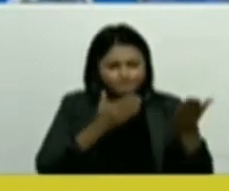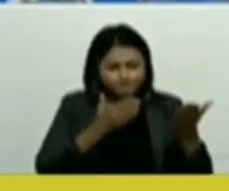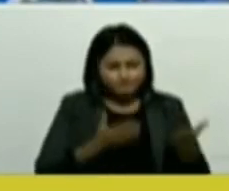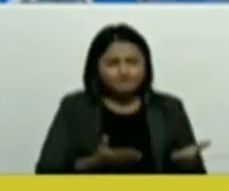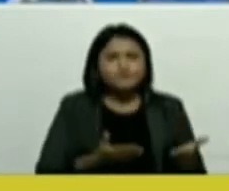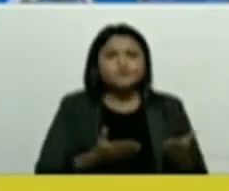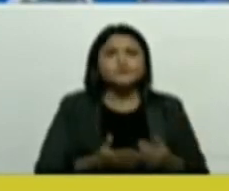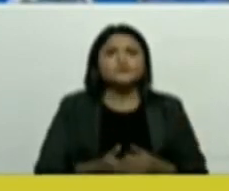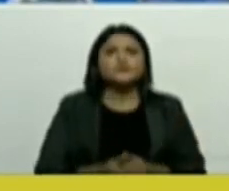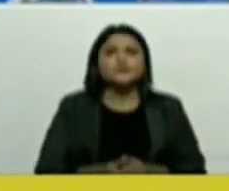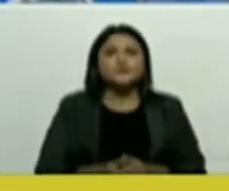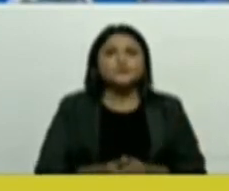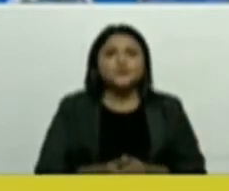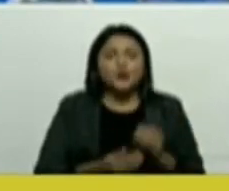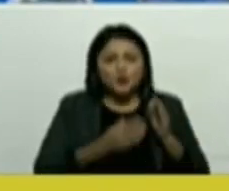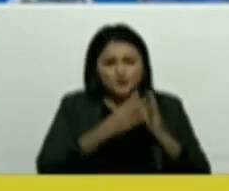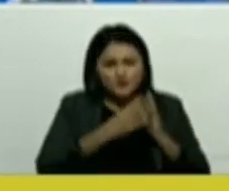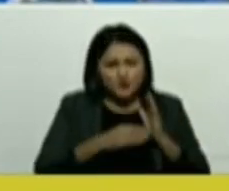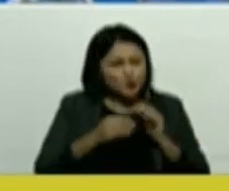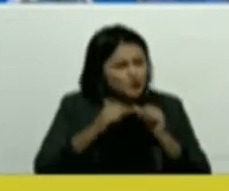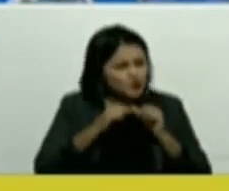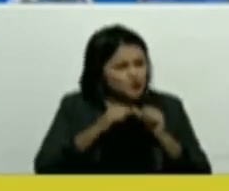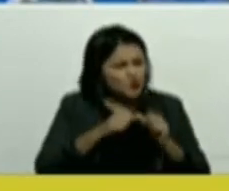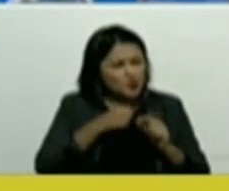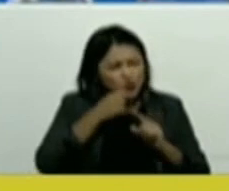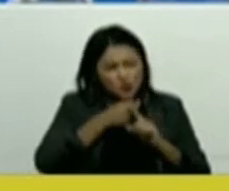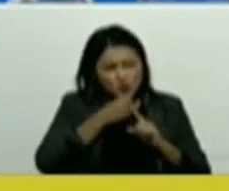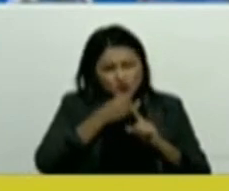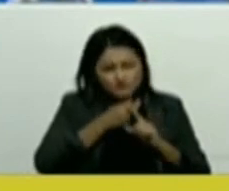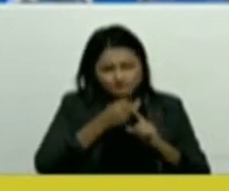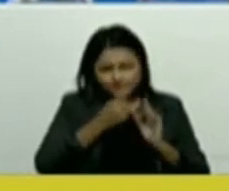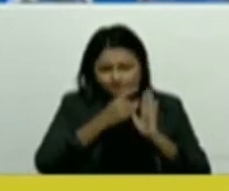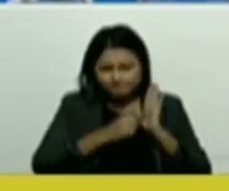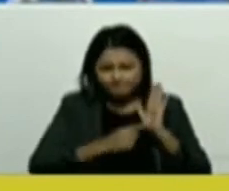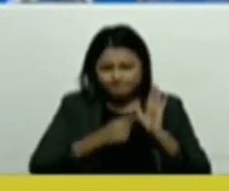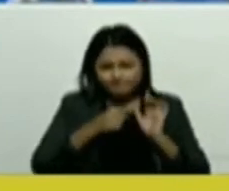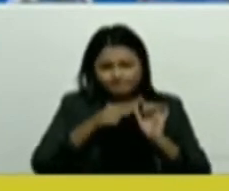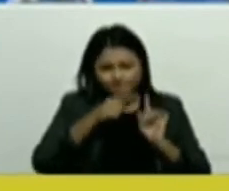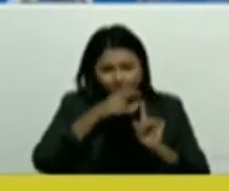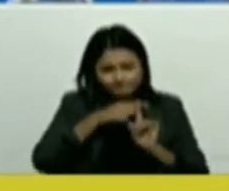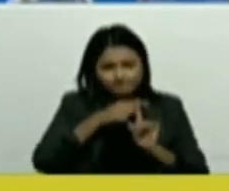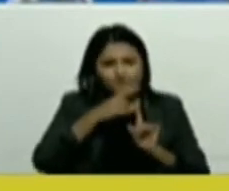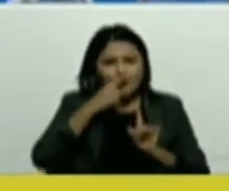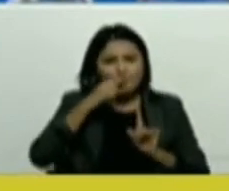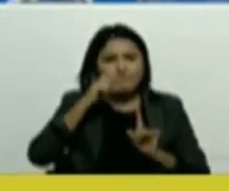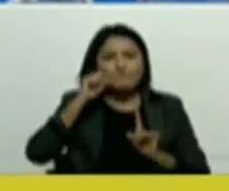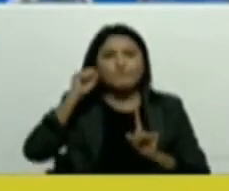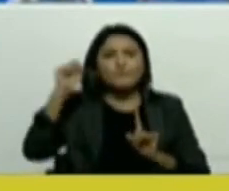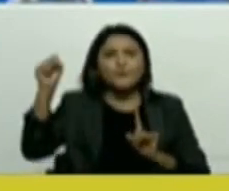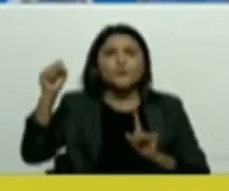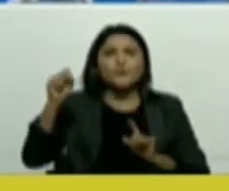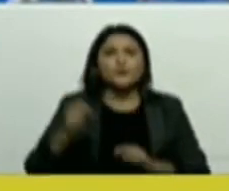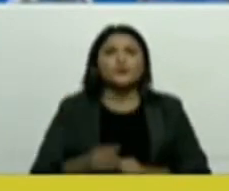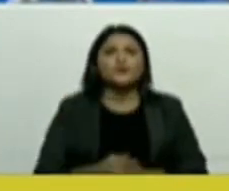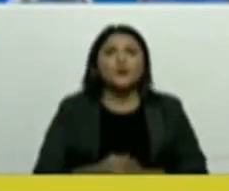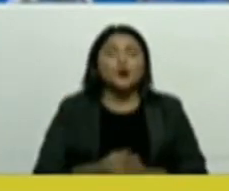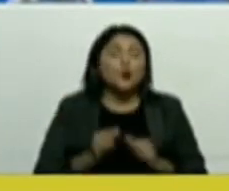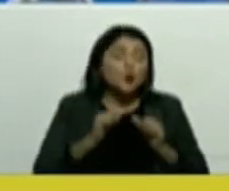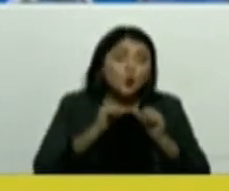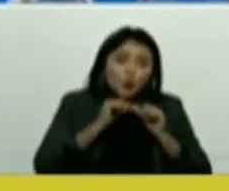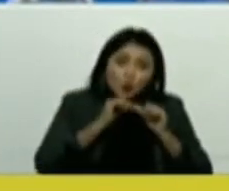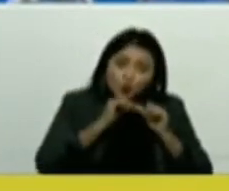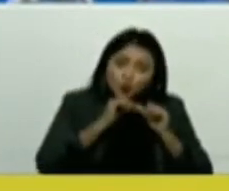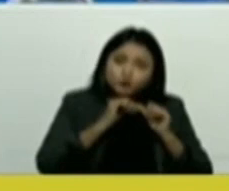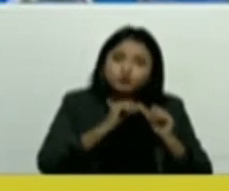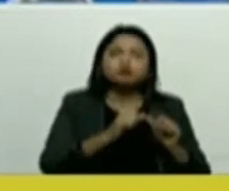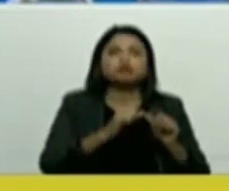hijo, el que le ha continuado, un luchador ejemplar, Nicolás Maduro Moros,